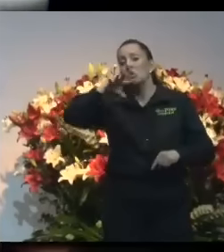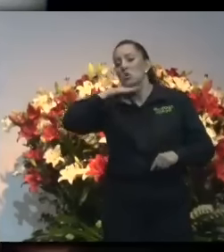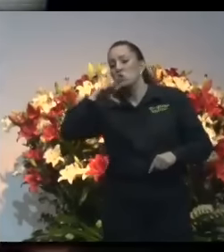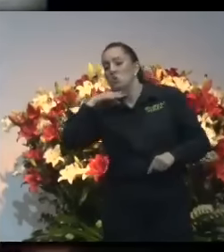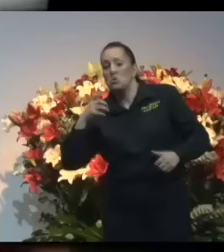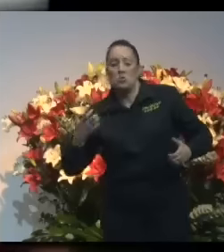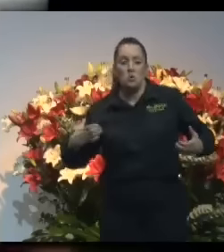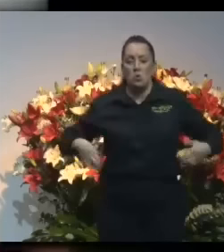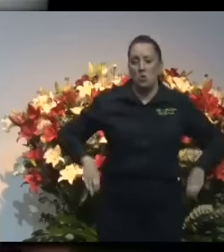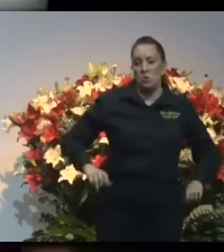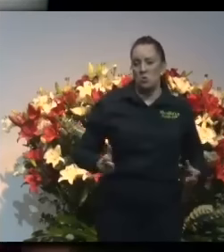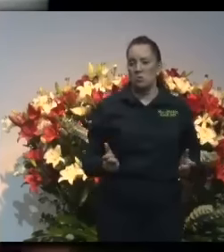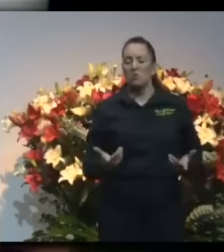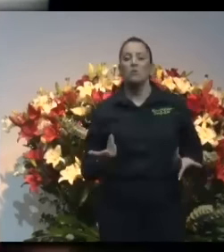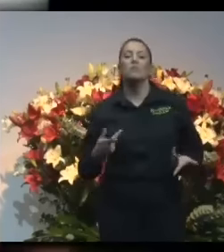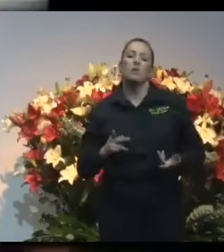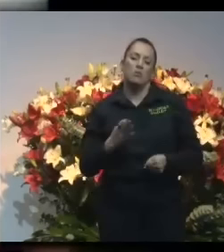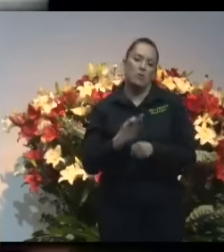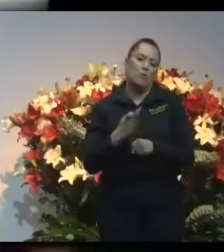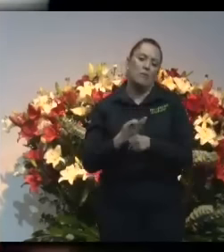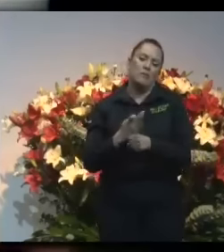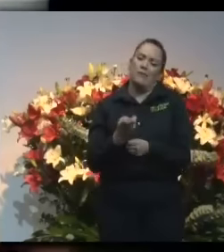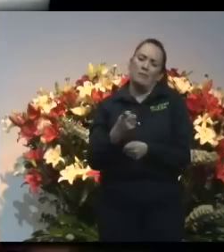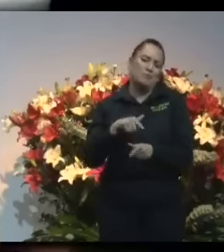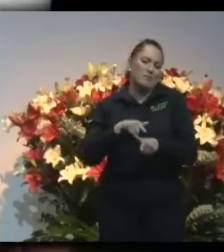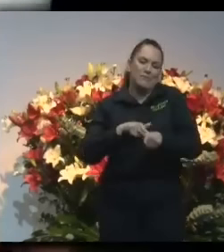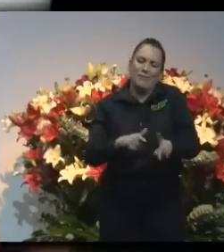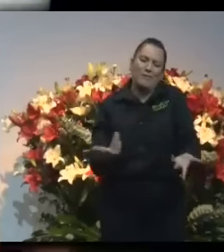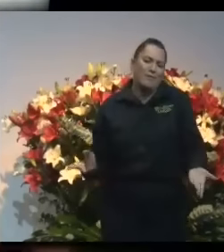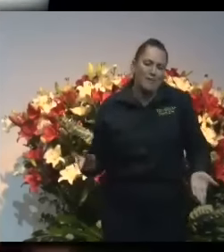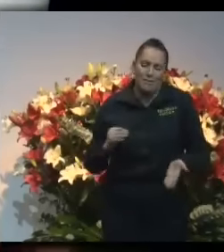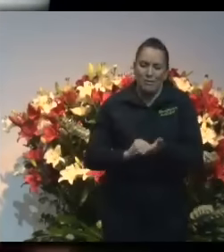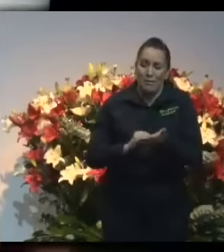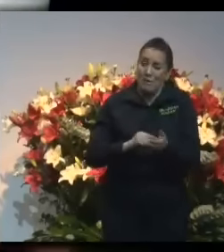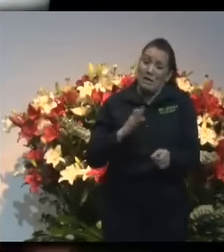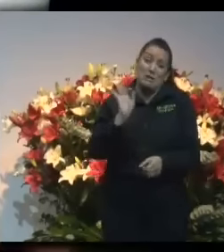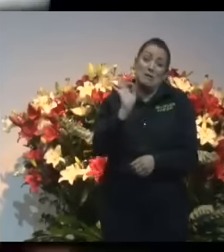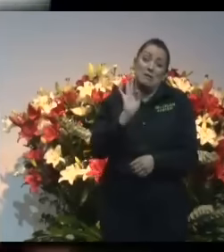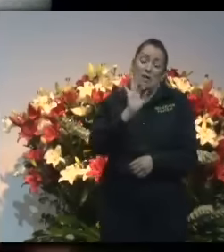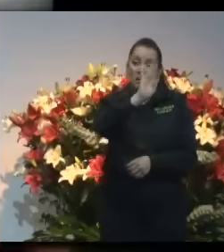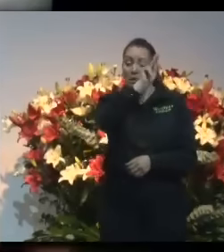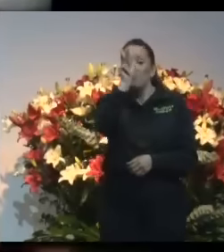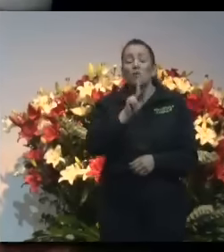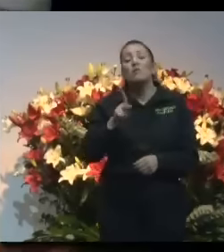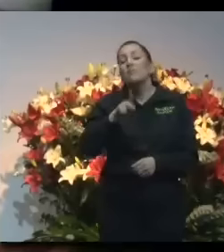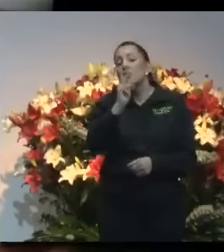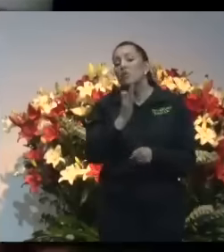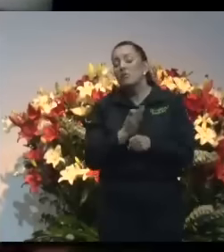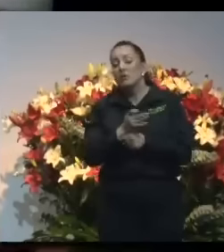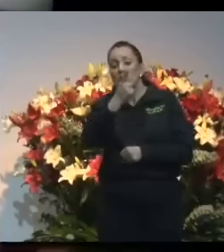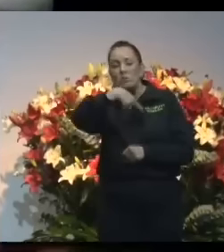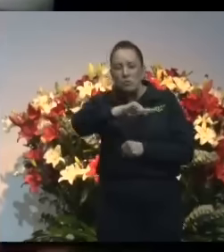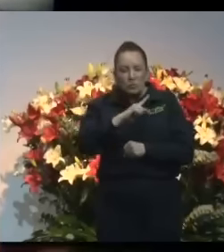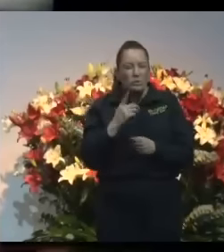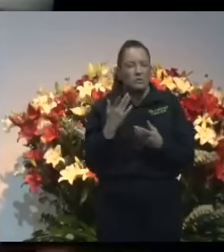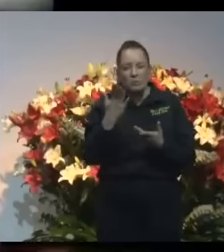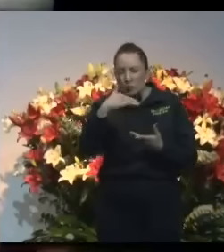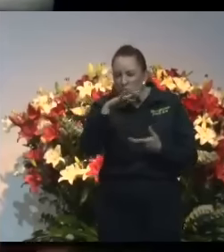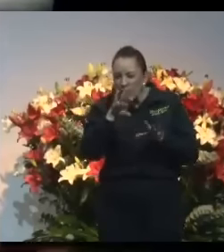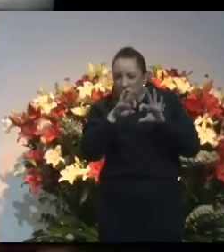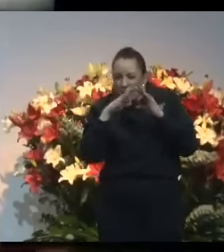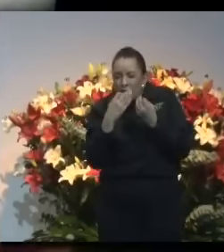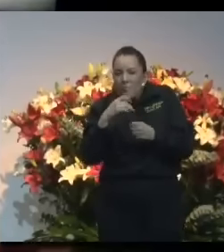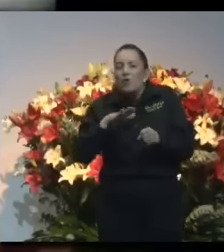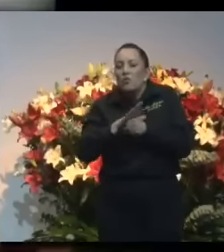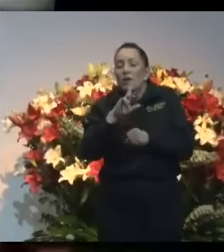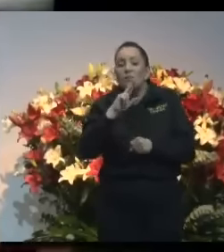nunca. Claro. Y respecto a los aeropuertos, lo que yo te diría es que estamos estudiando cuál es la mejor solución. Ya se invirtieron